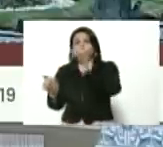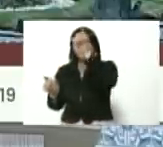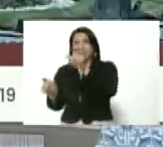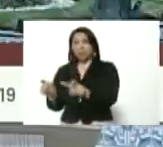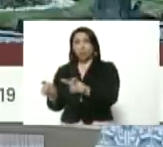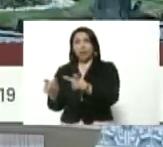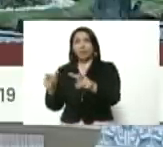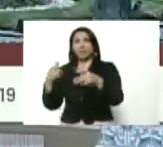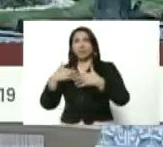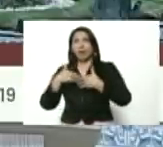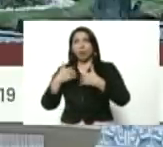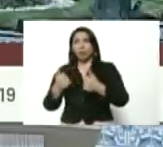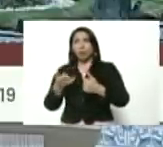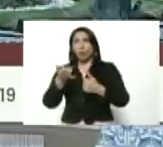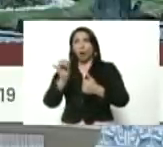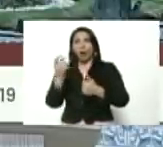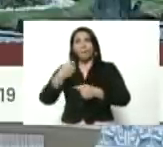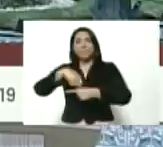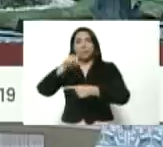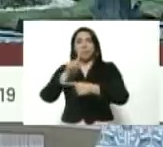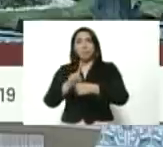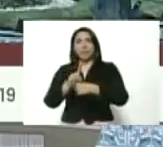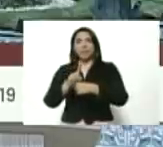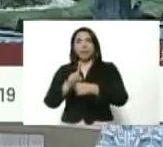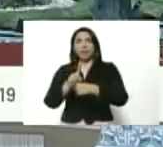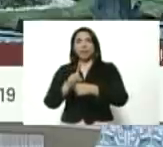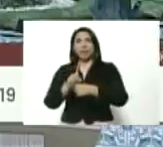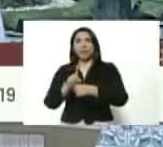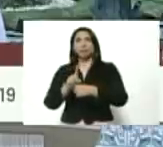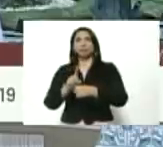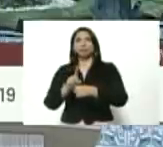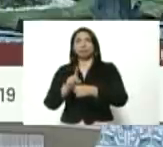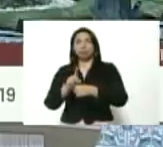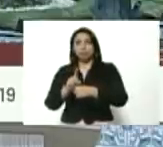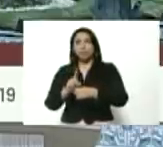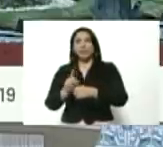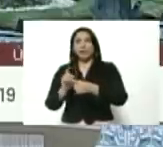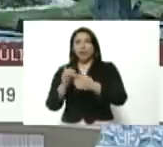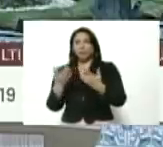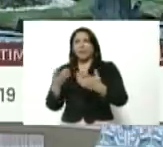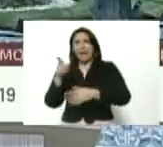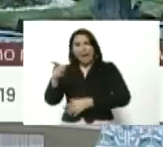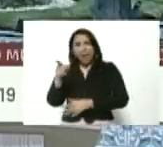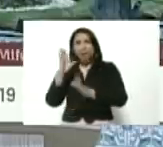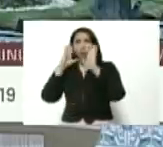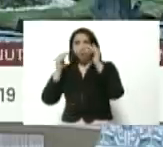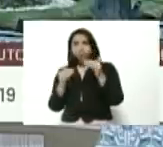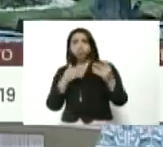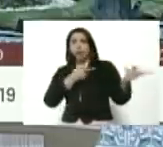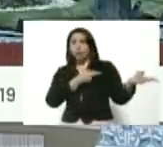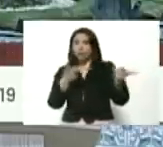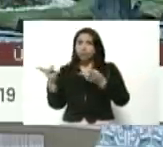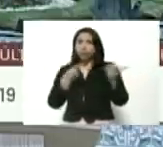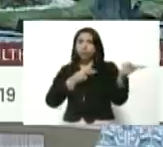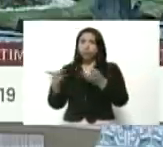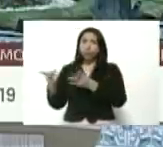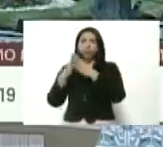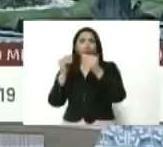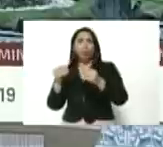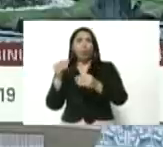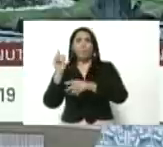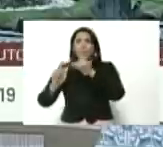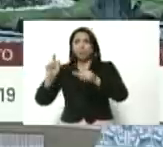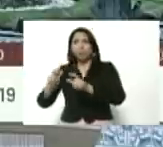salud que están en la primera fila recibiendo a nuestros connacionales bueno que como ustedes bien saben y hemos explicado